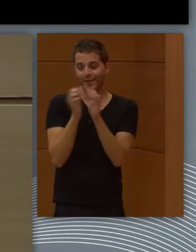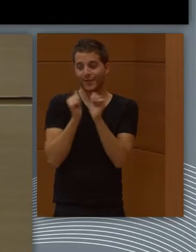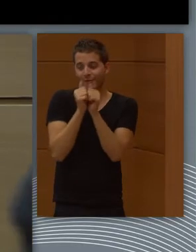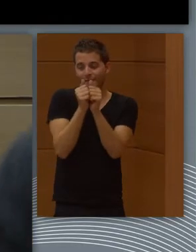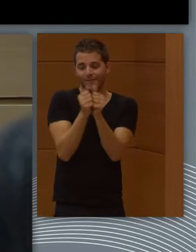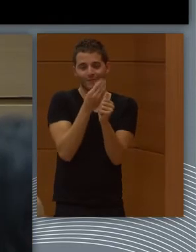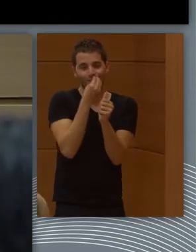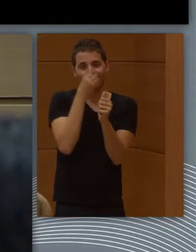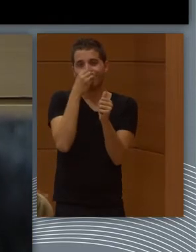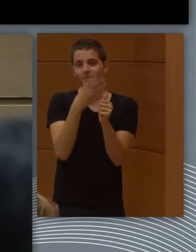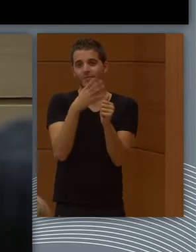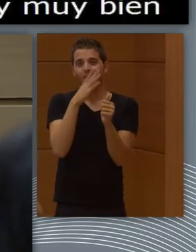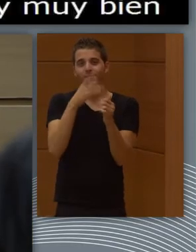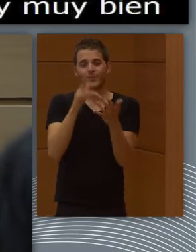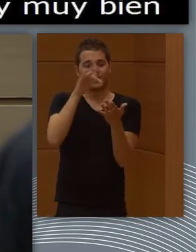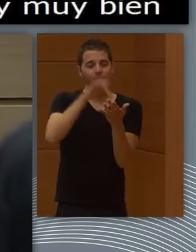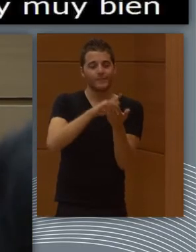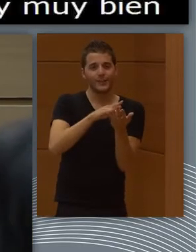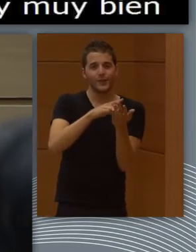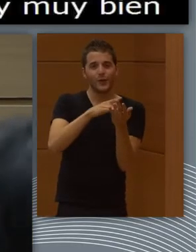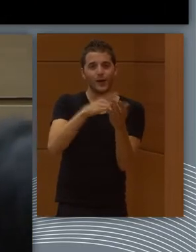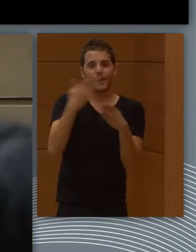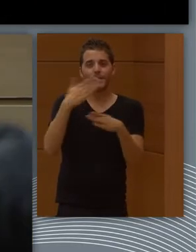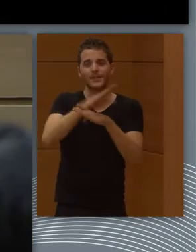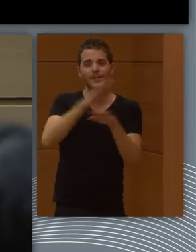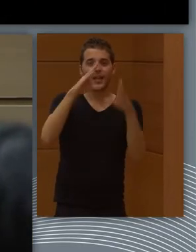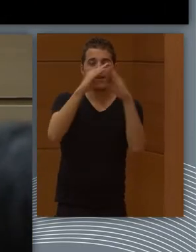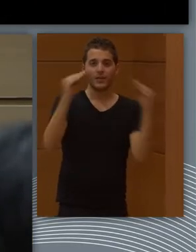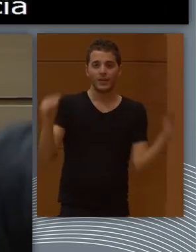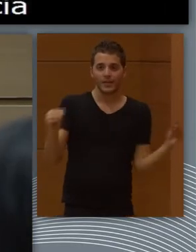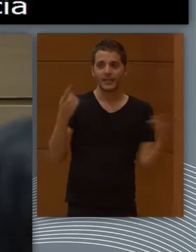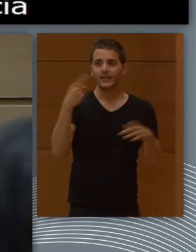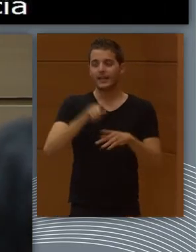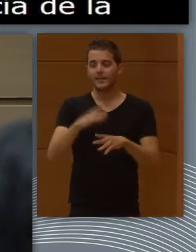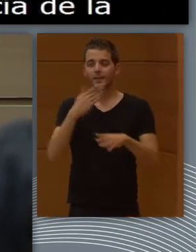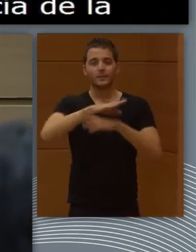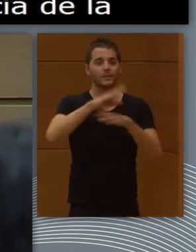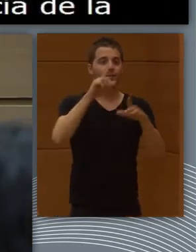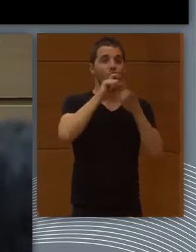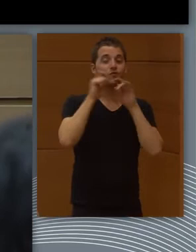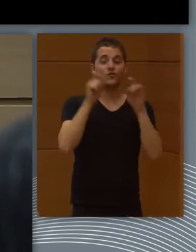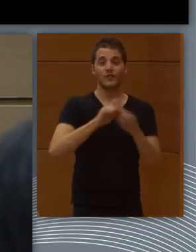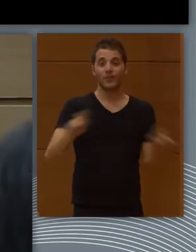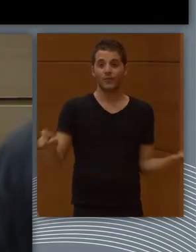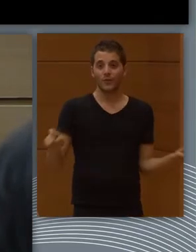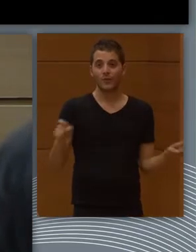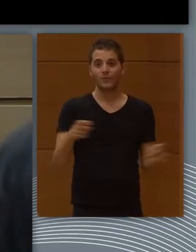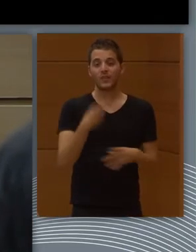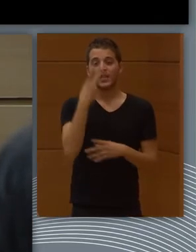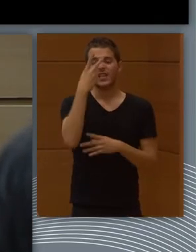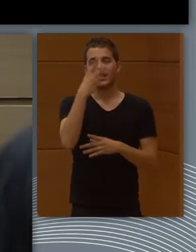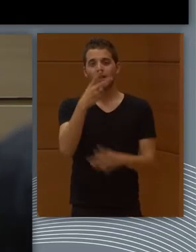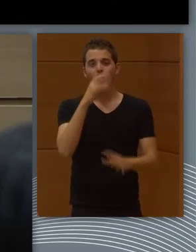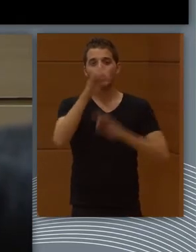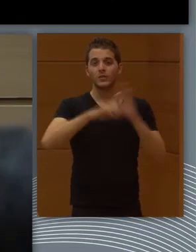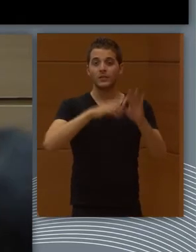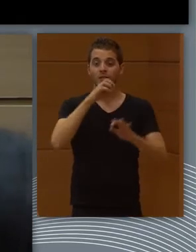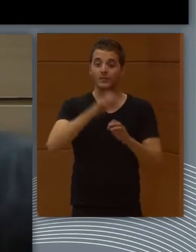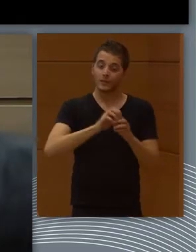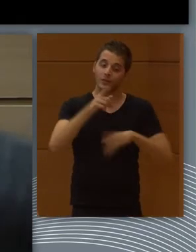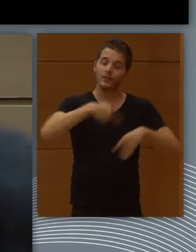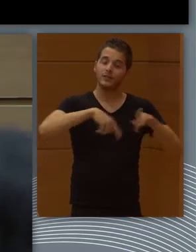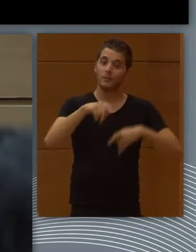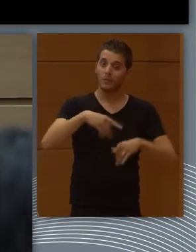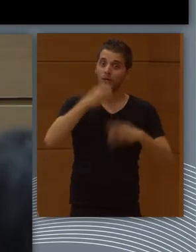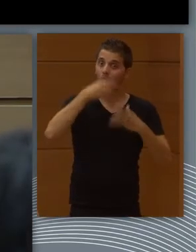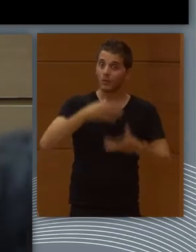Tenemos presencias de la universidad, tenemos presencias de una fundación y de dos organizaciones del transporte, por supuesto, porque no vamos